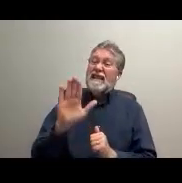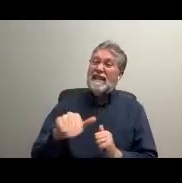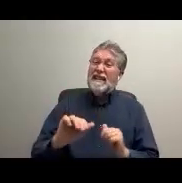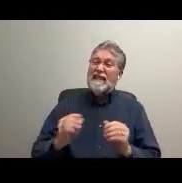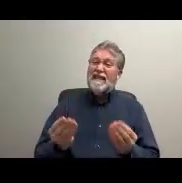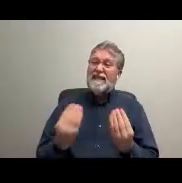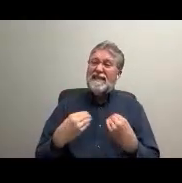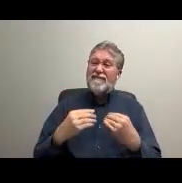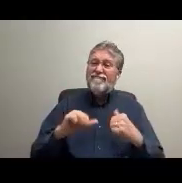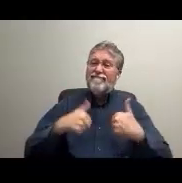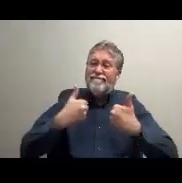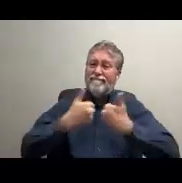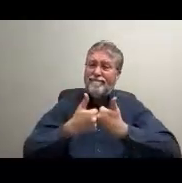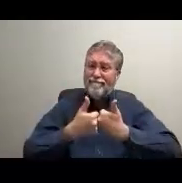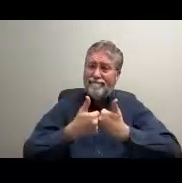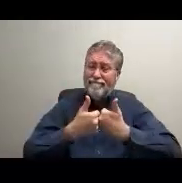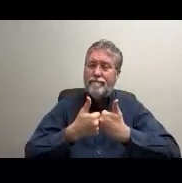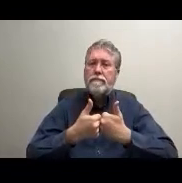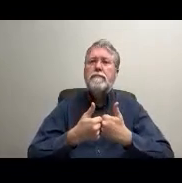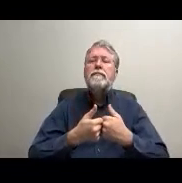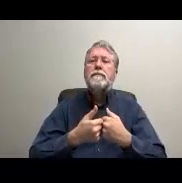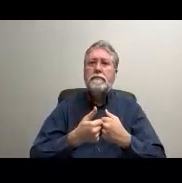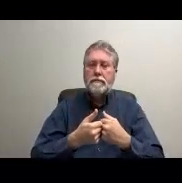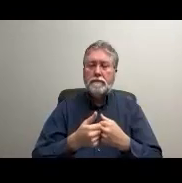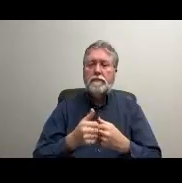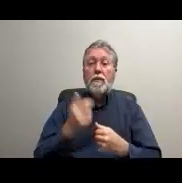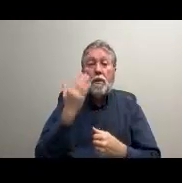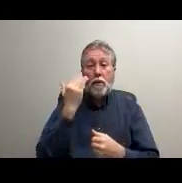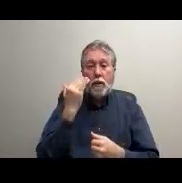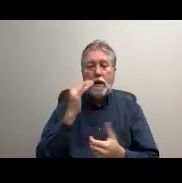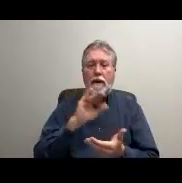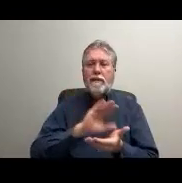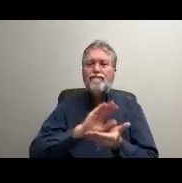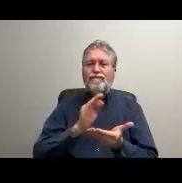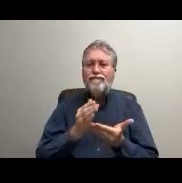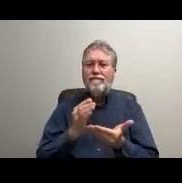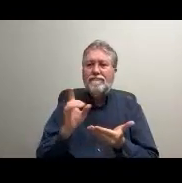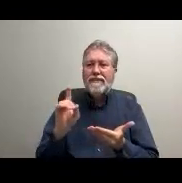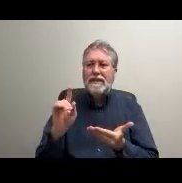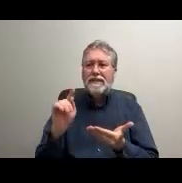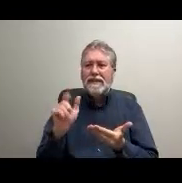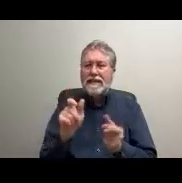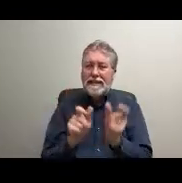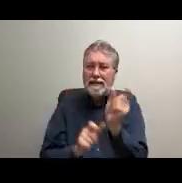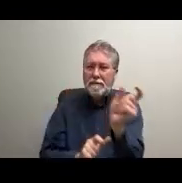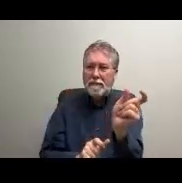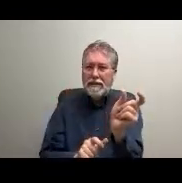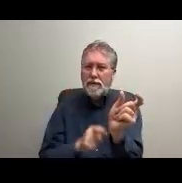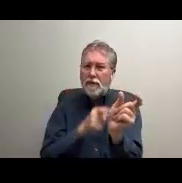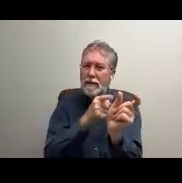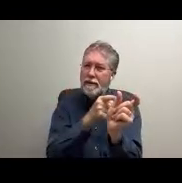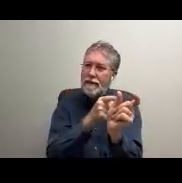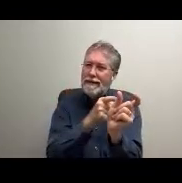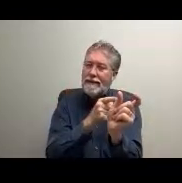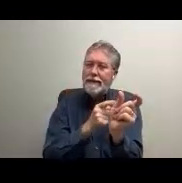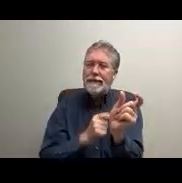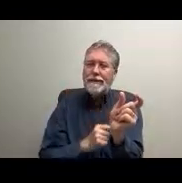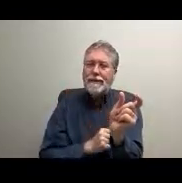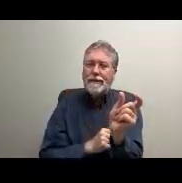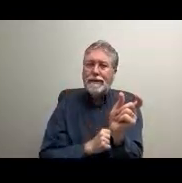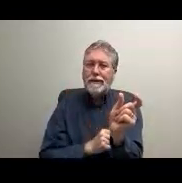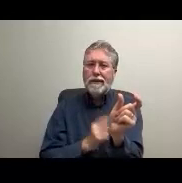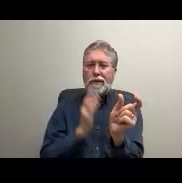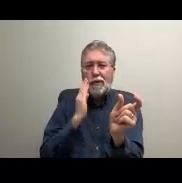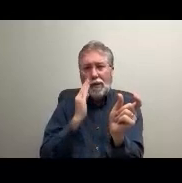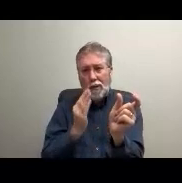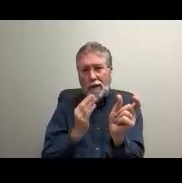teniendo en cuenta cómo son los datos, de qué manera se comporta el píxel, en términos del modelo que está detrás de